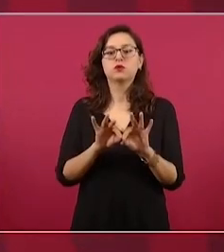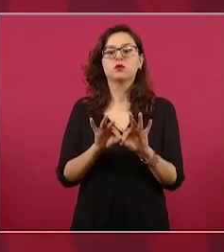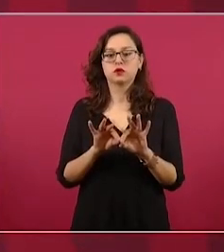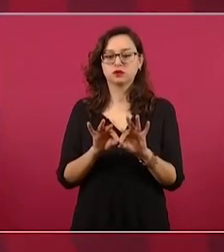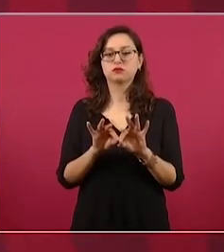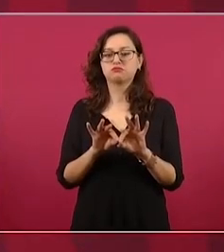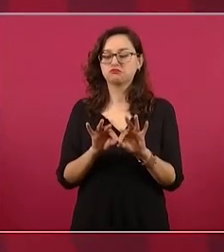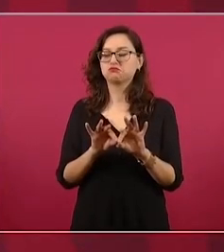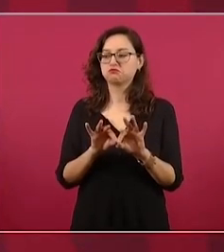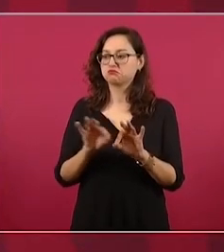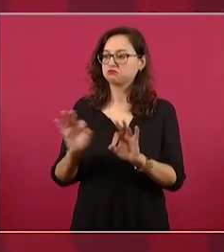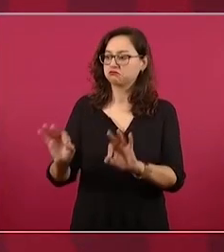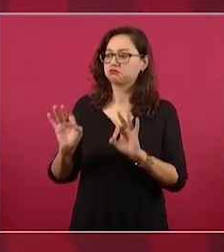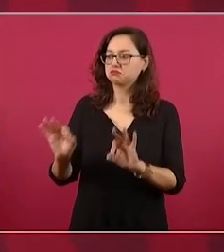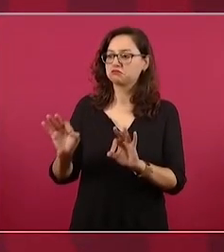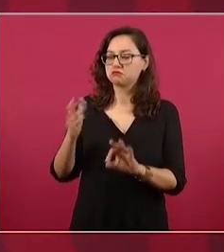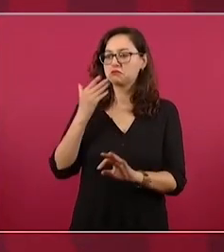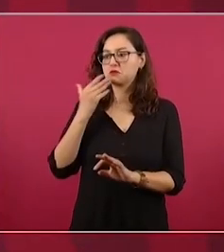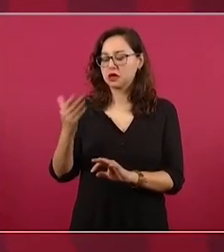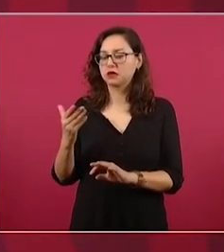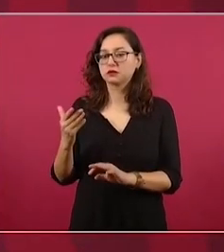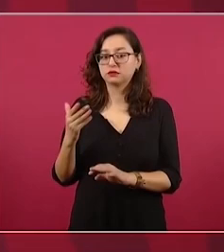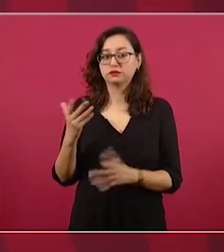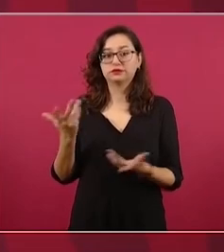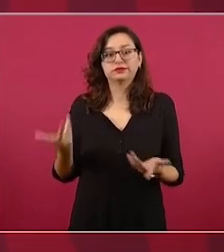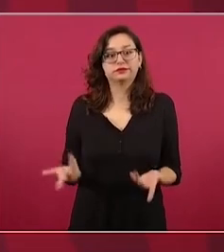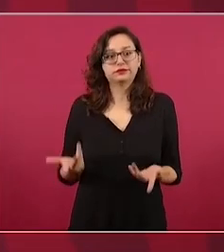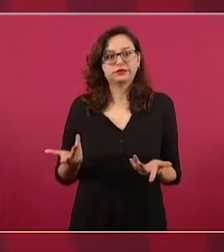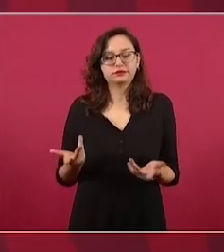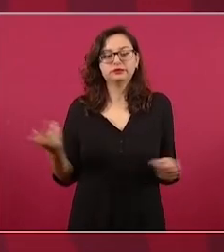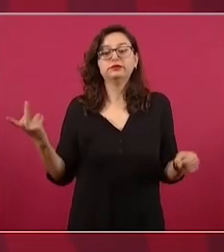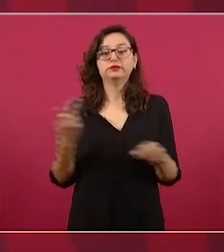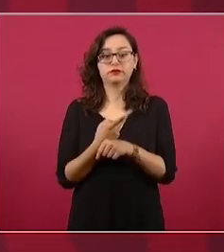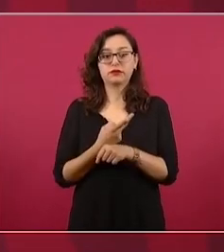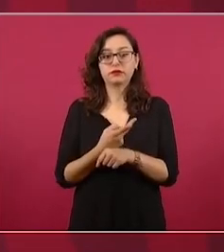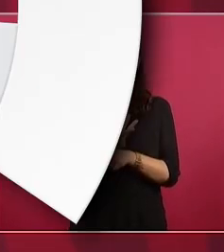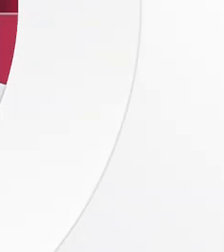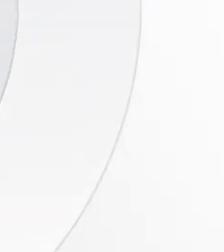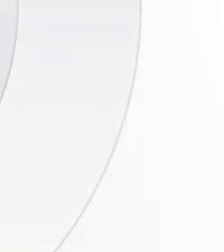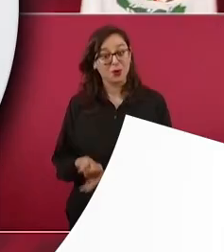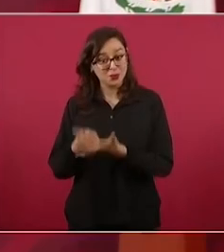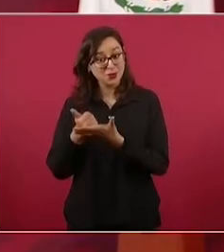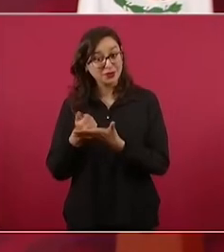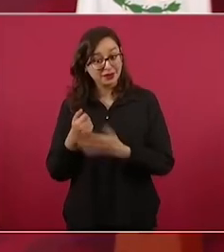porque si no tenemos ingresos, ¿cómo financiamos el desarrollo?